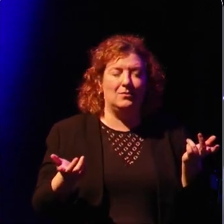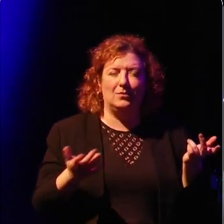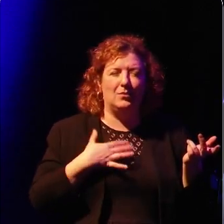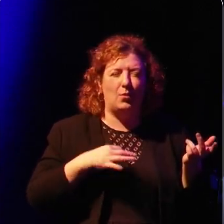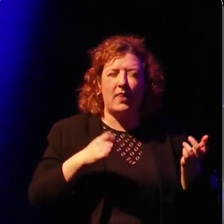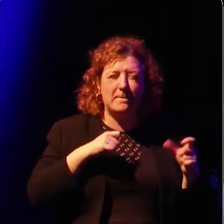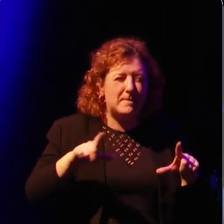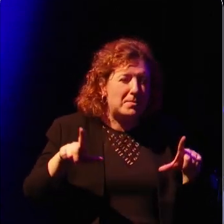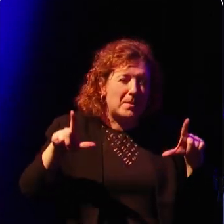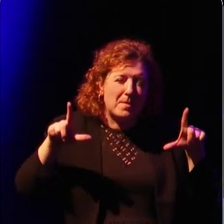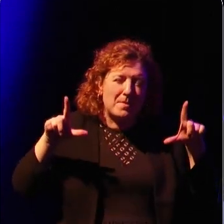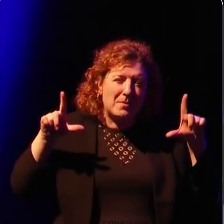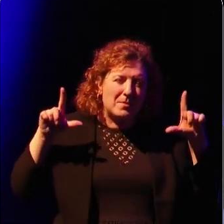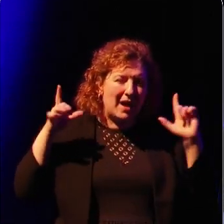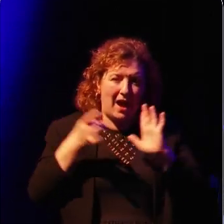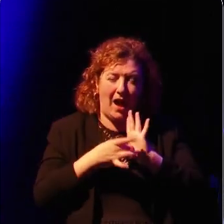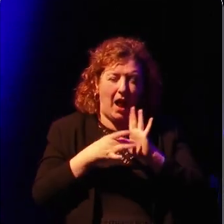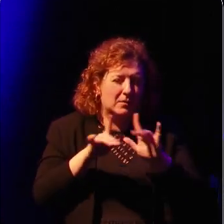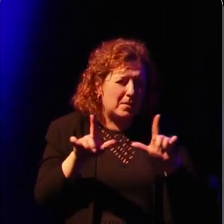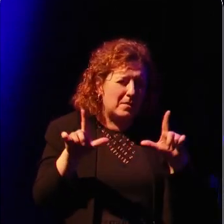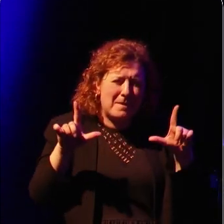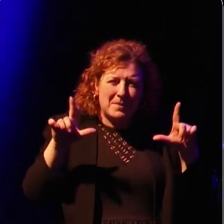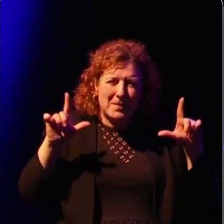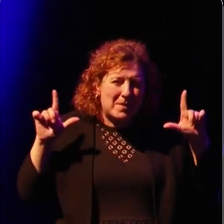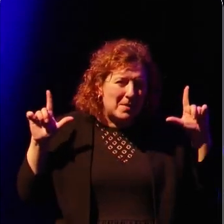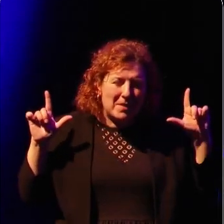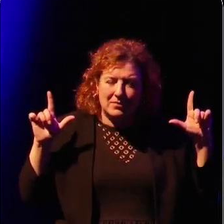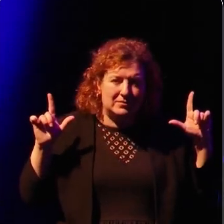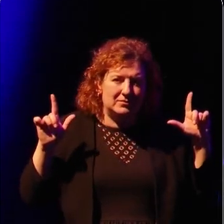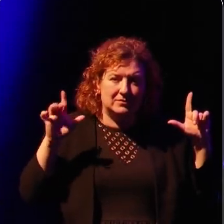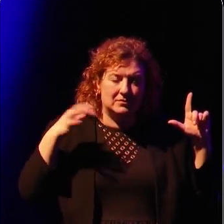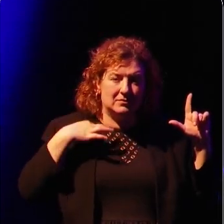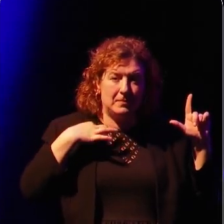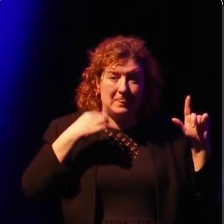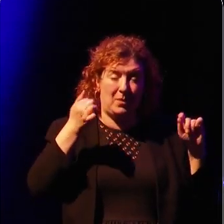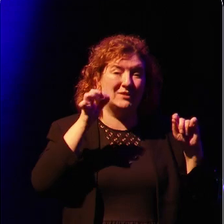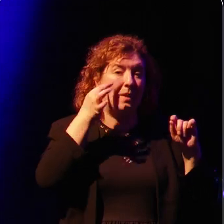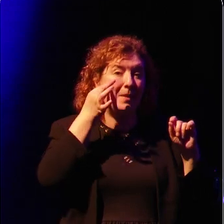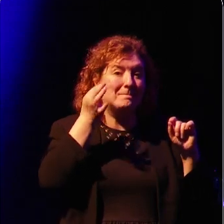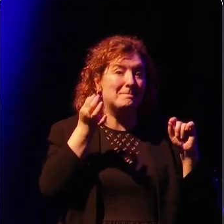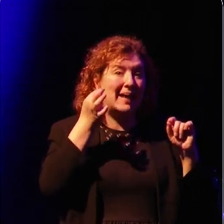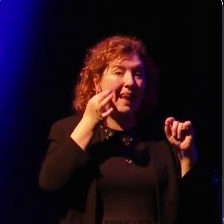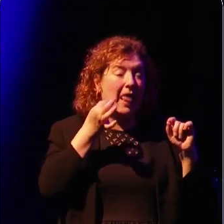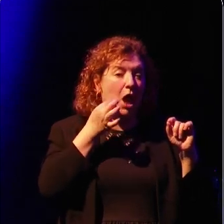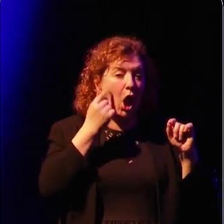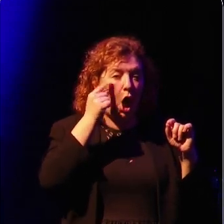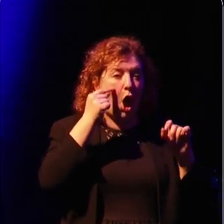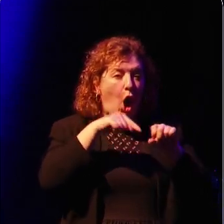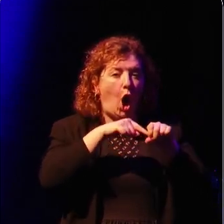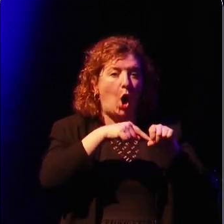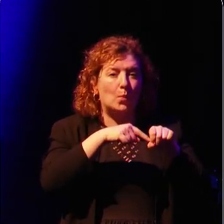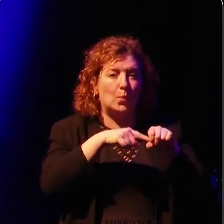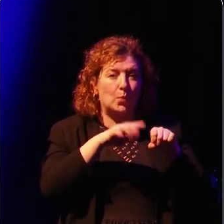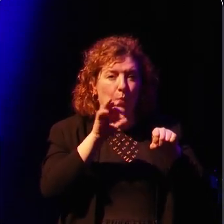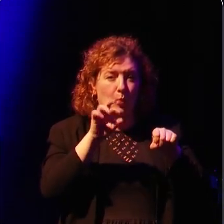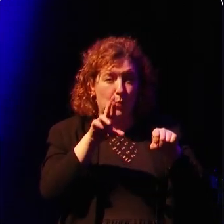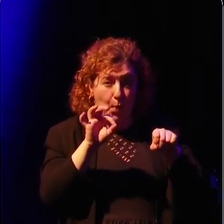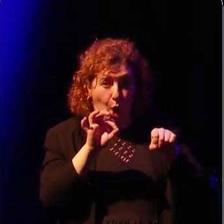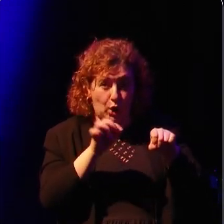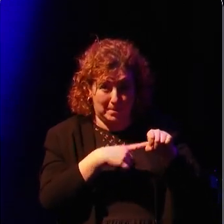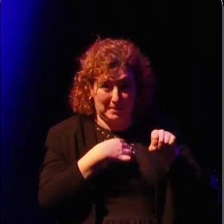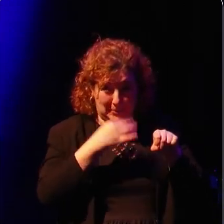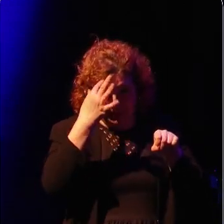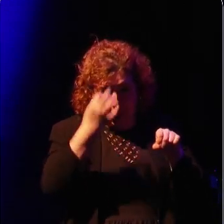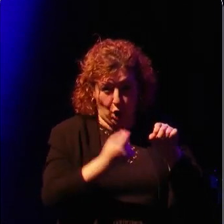puedes acercar en la calidad de la foto hasta el pelo facial, donde está el poro por el que nace